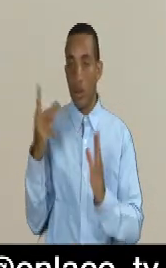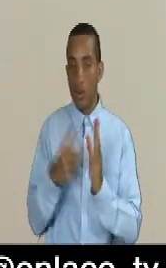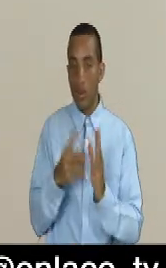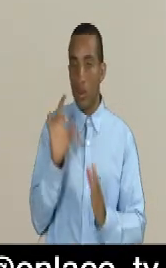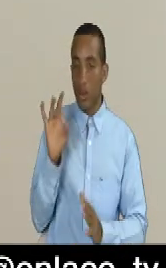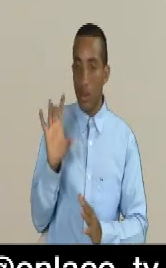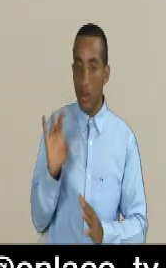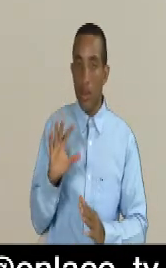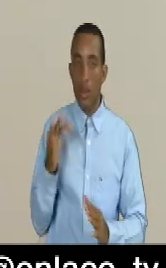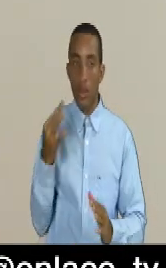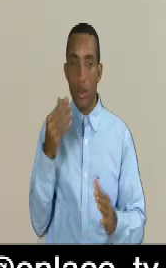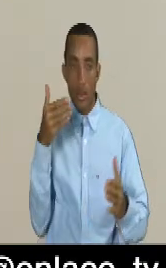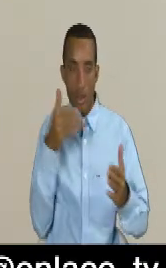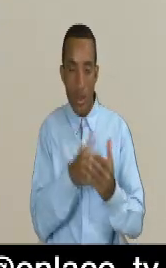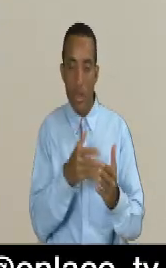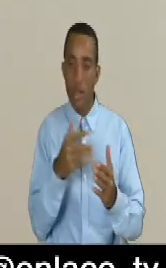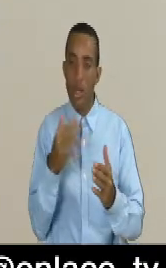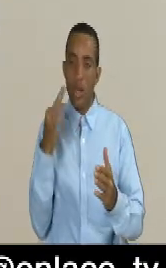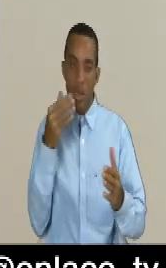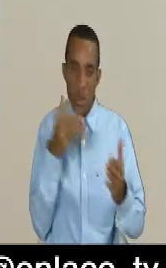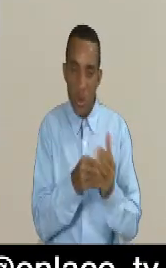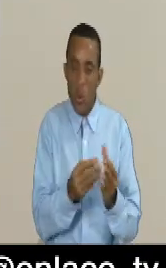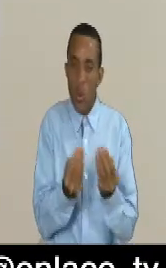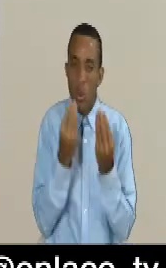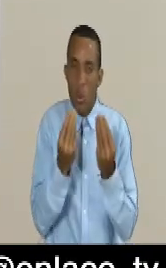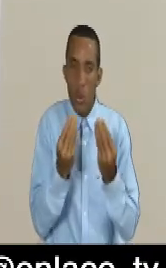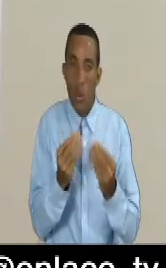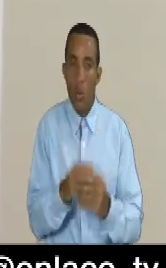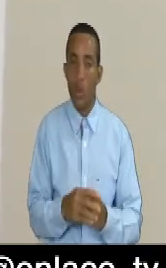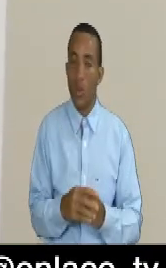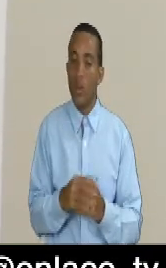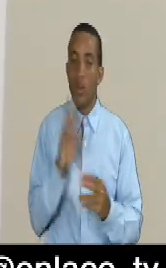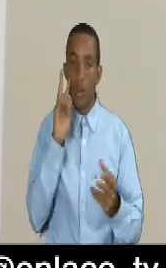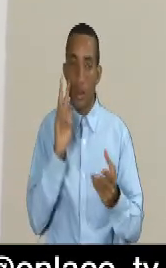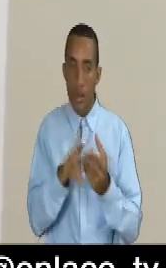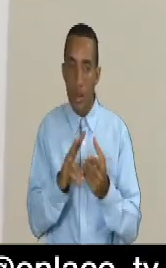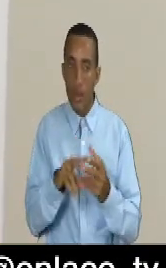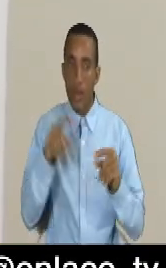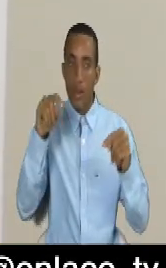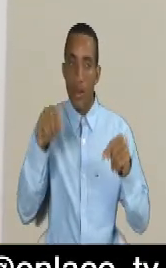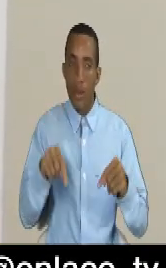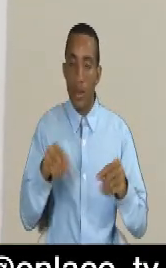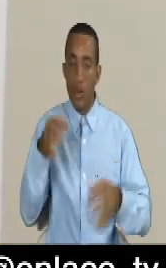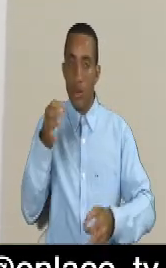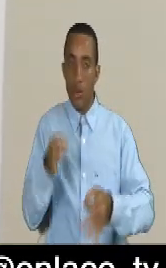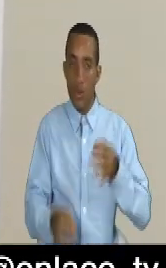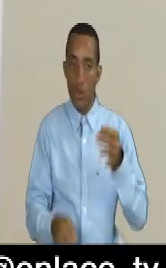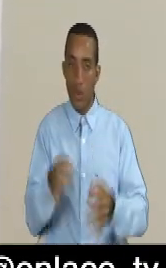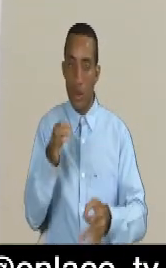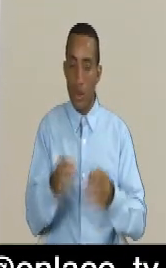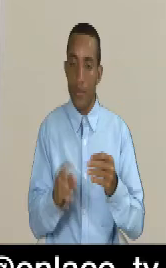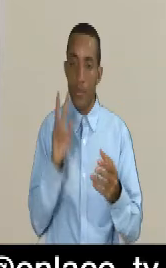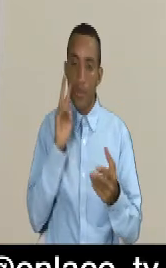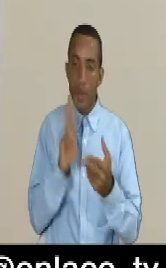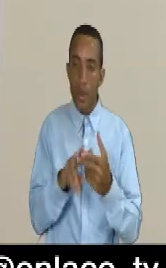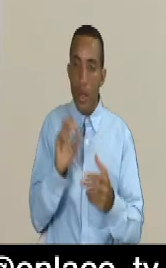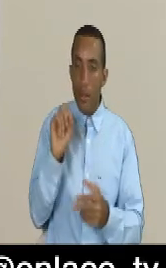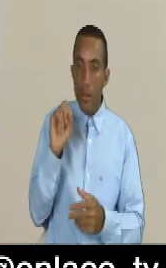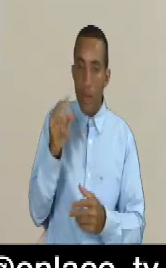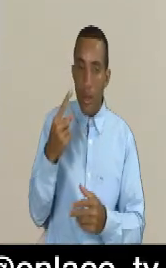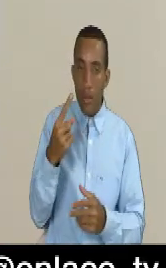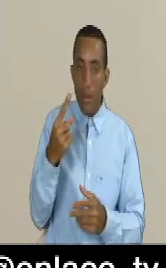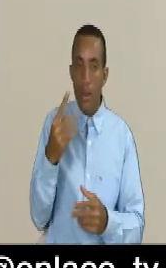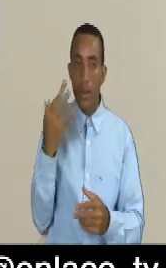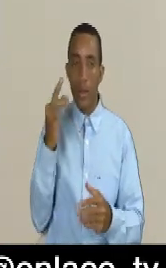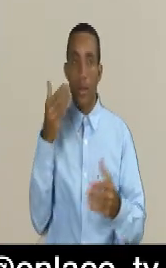existen tutelas masivas, el competente para conocer de esta acción de tutela ese es el juez que ha conocido la primera acción de tutela que se